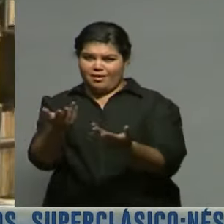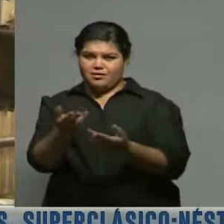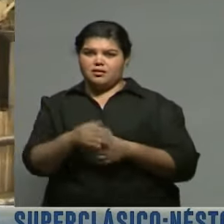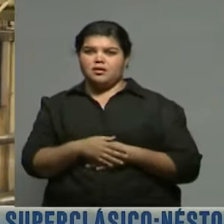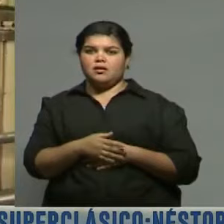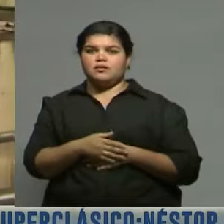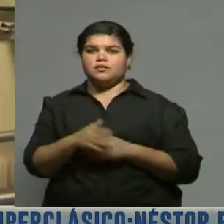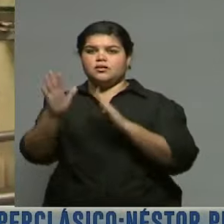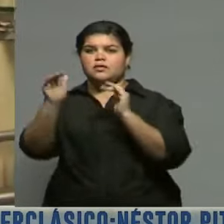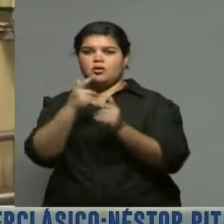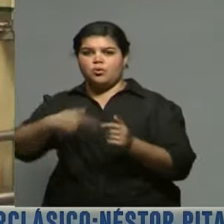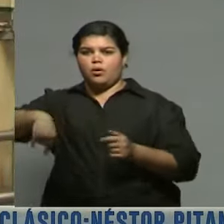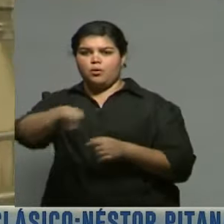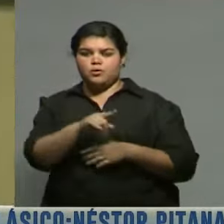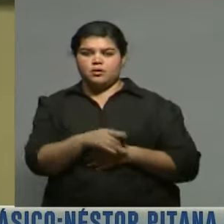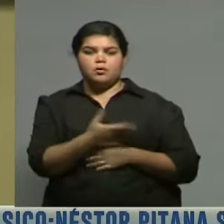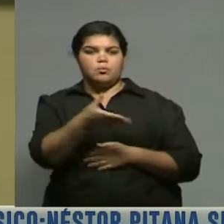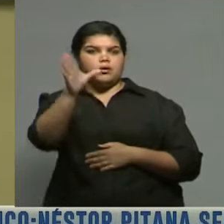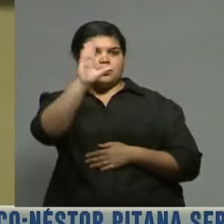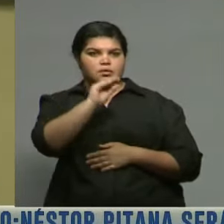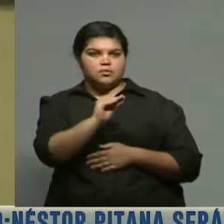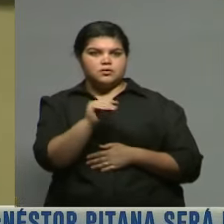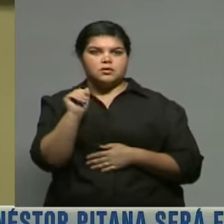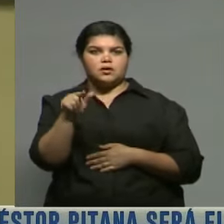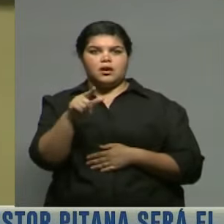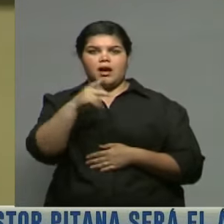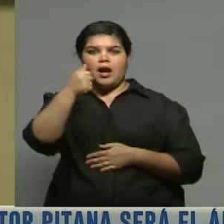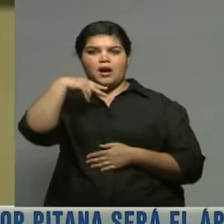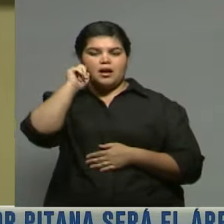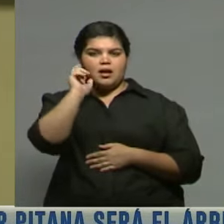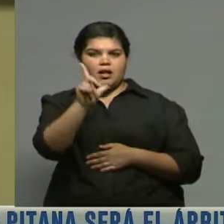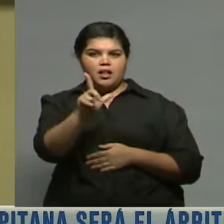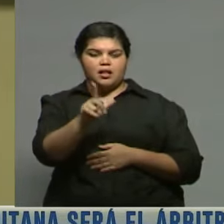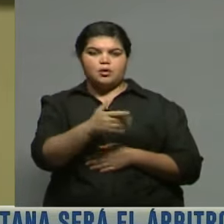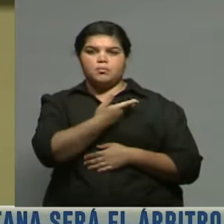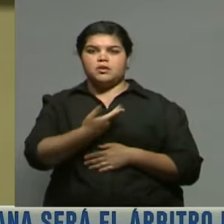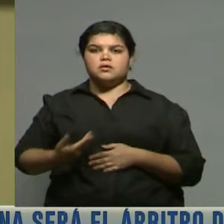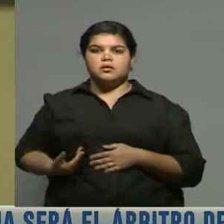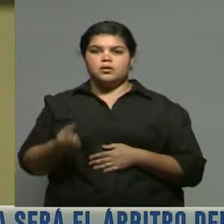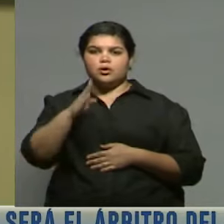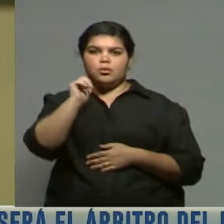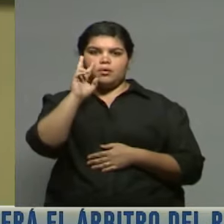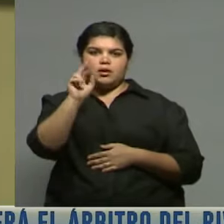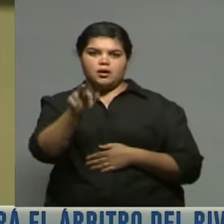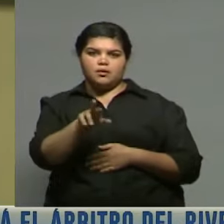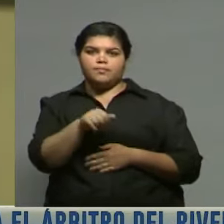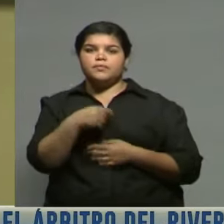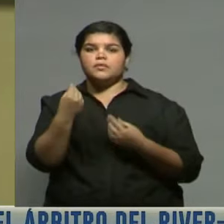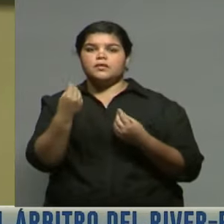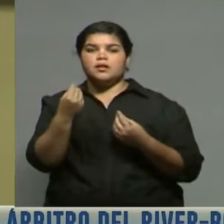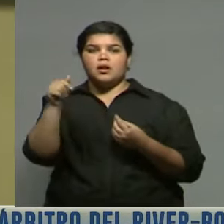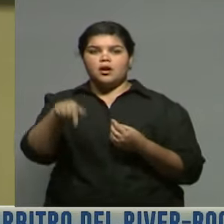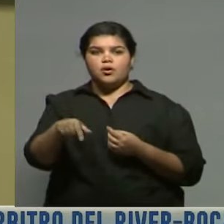un saludo para todos ustedes. Muy buenas noches. Allí pasaba Ángel Lota, presidente de COVIAR. Y bueno, seguimos aquí con